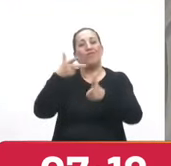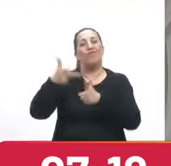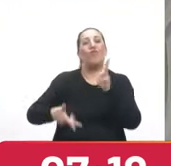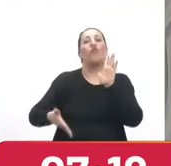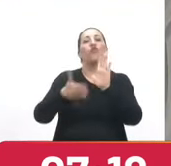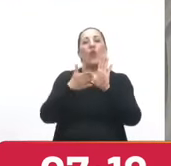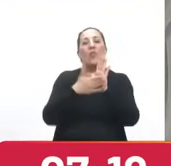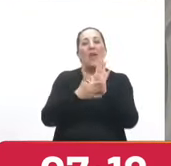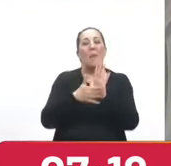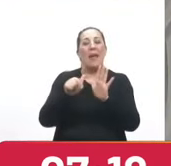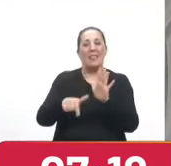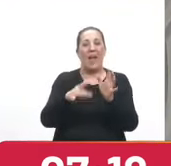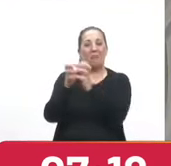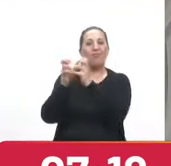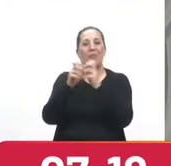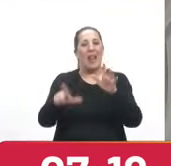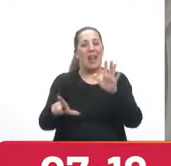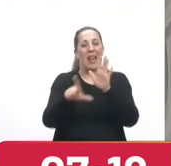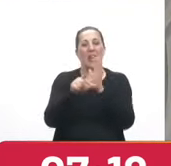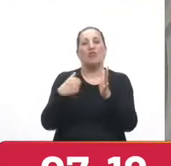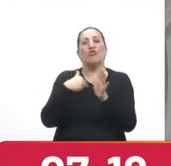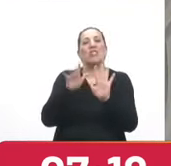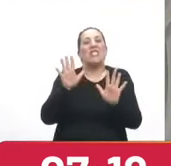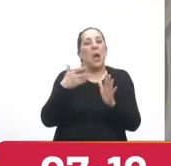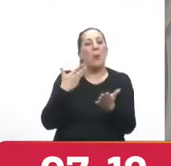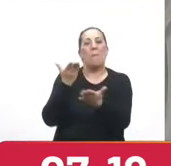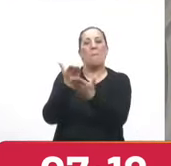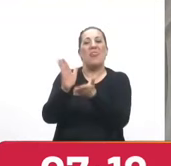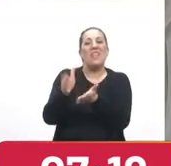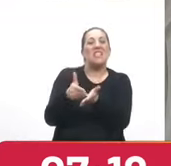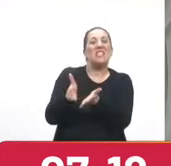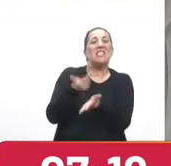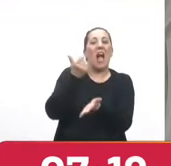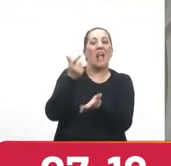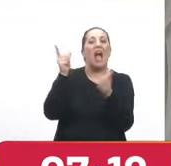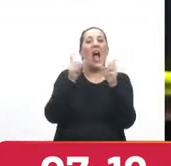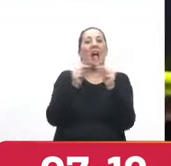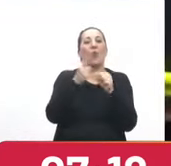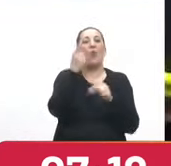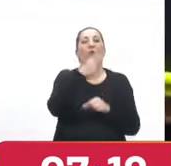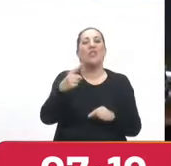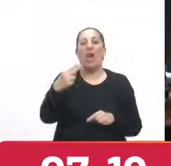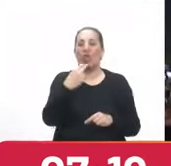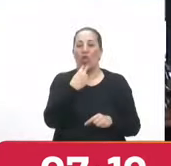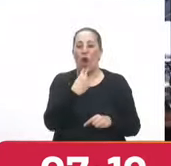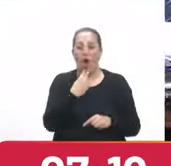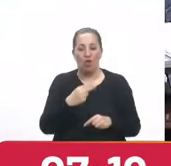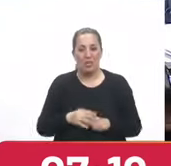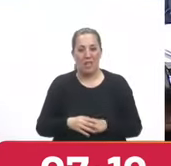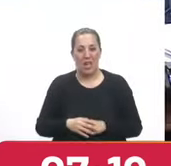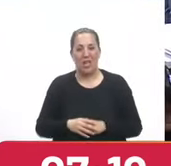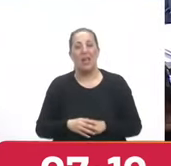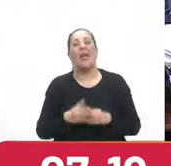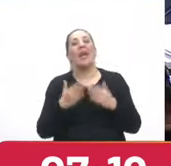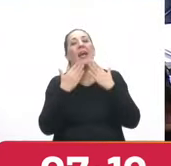de la nación empresas que no serán privatizadas aerolíneas argentinas el correo radio y televisión Argentina que controlan recuerden la